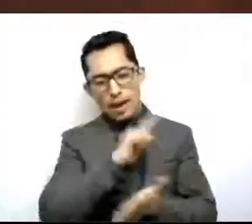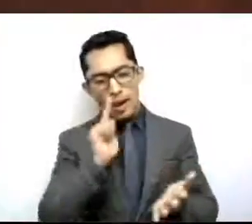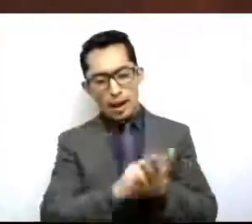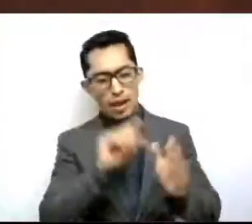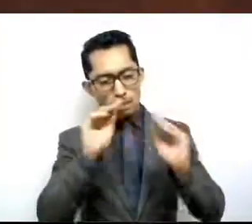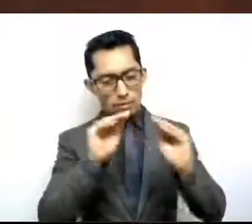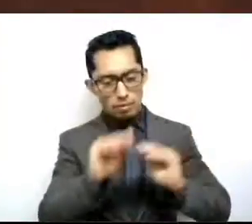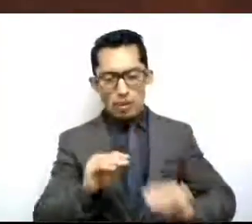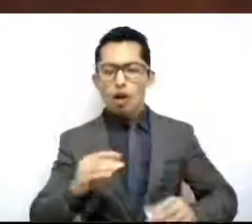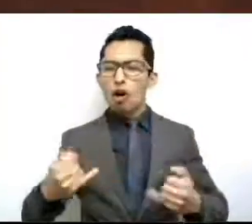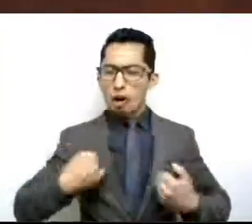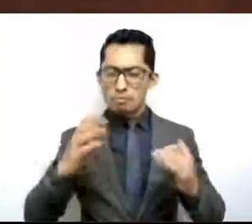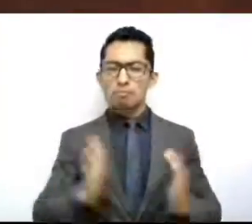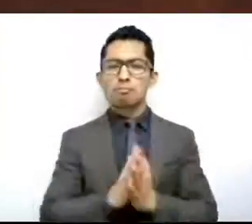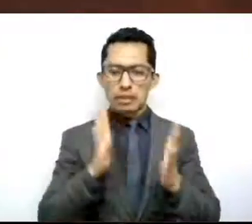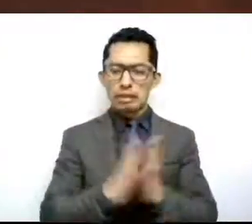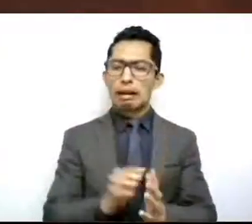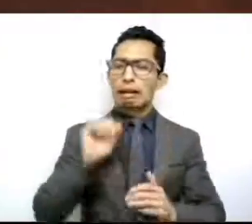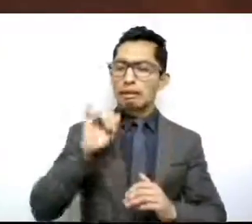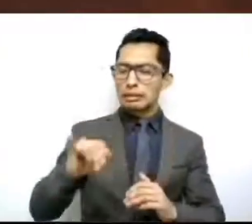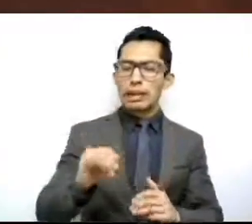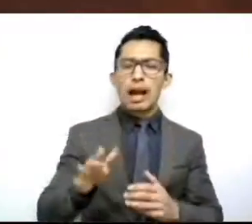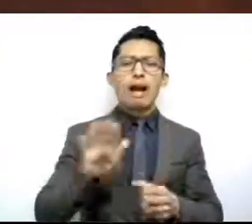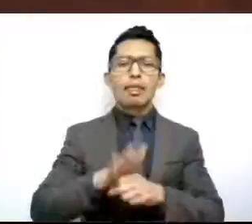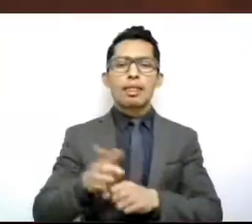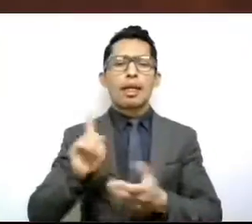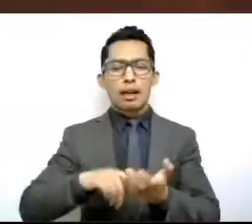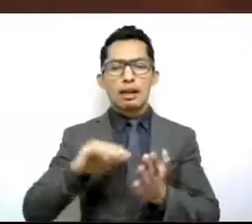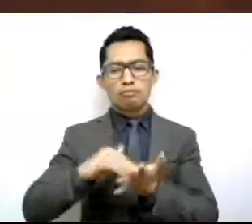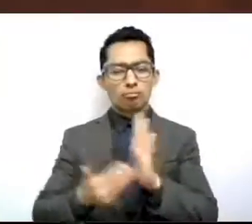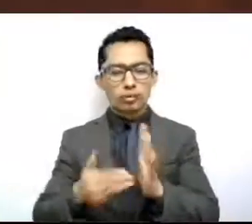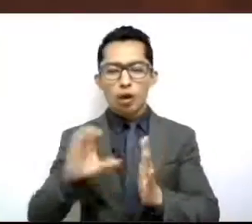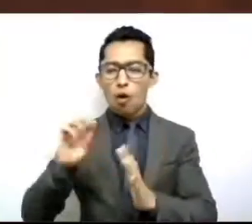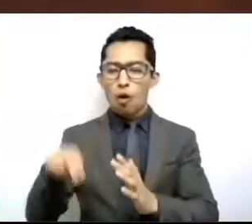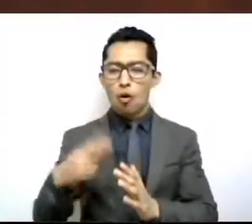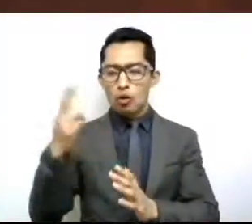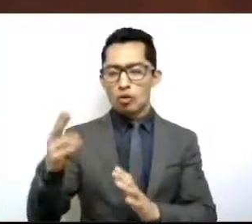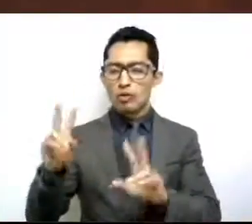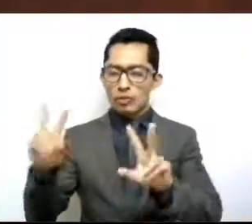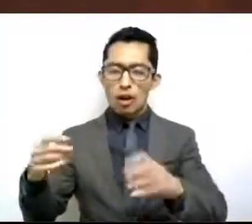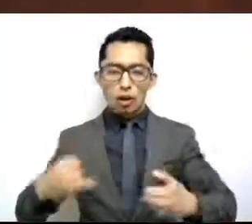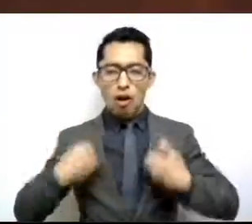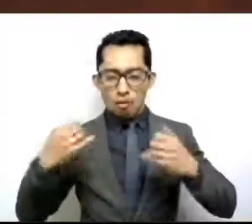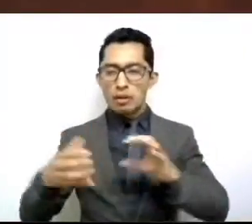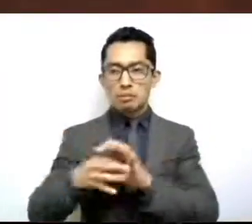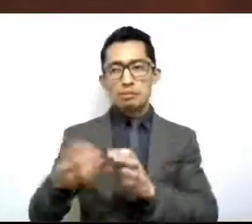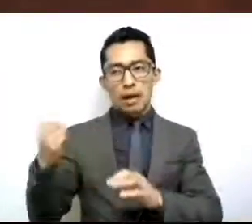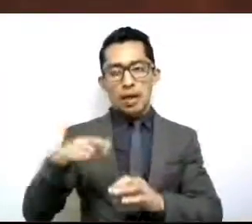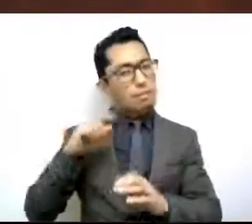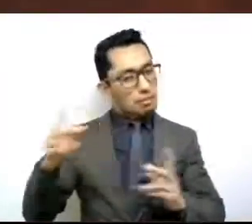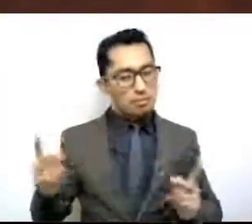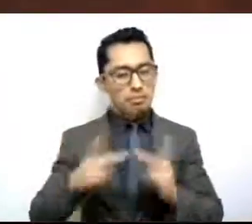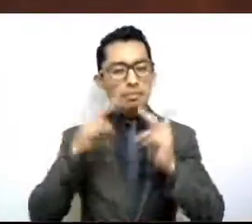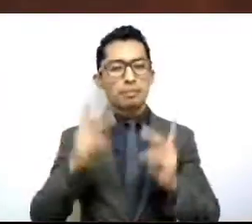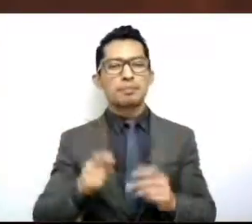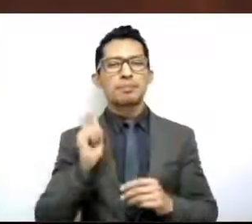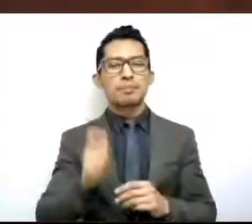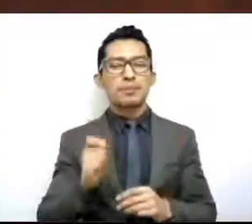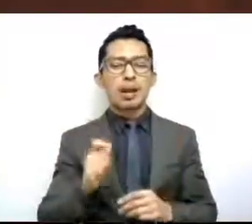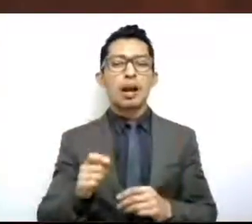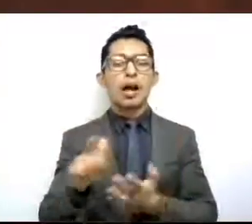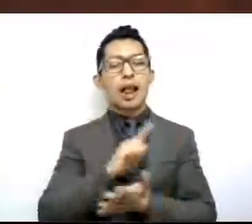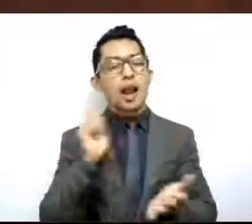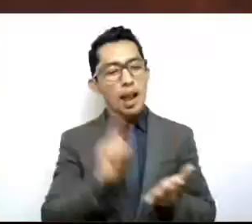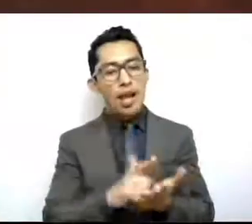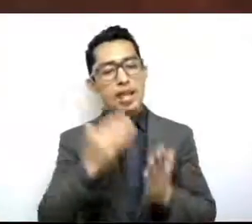públicas, así como lo refiere la Estrategia de las Naciones Unidas para la Juventud. Es momento de dejar de hacer políticas